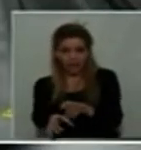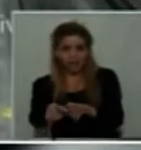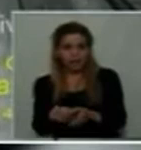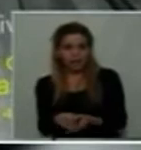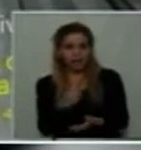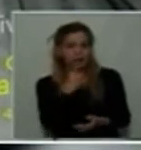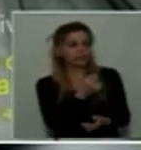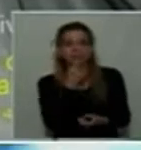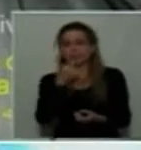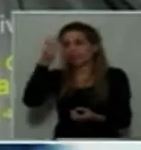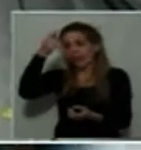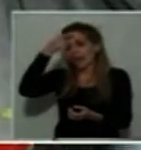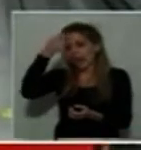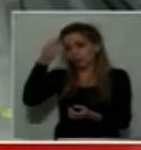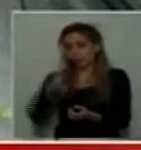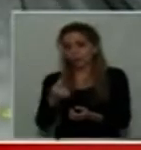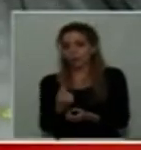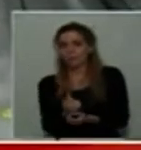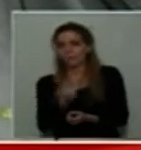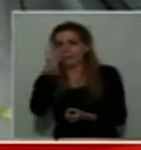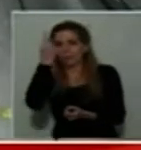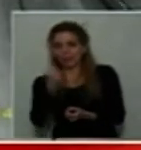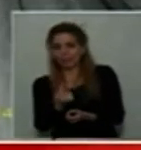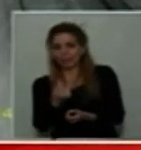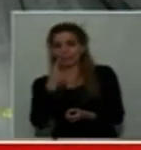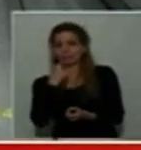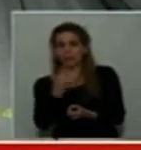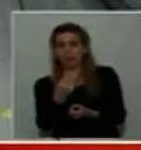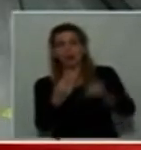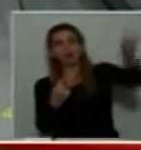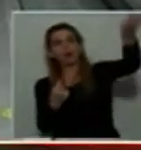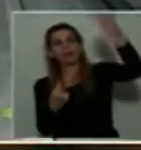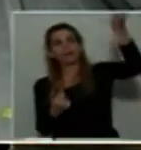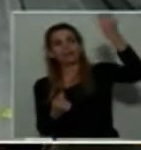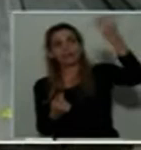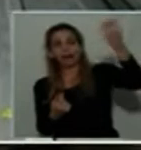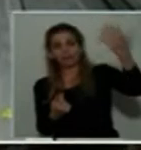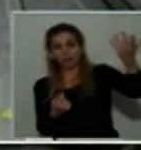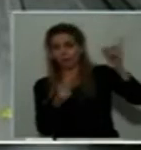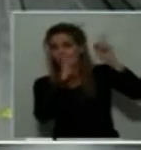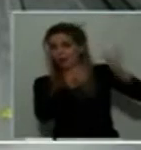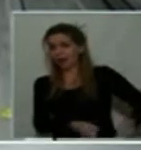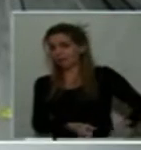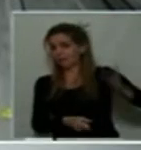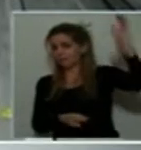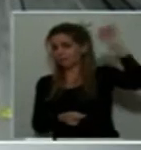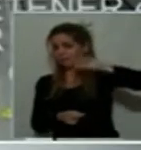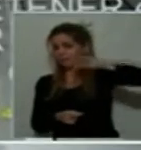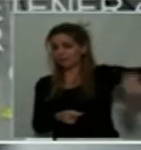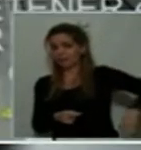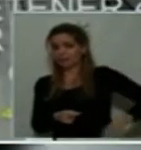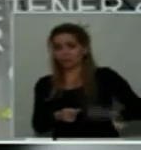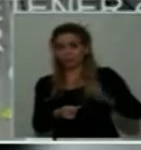al Motorman? Que ya ante la primera señal, la número... Una pregunta nada más, no es la crítica. Pero podemos criticar tranquilamente, no hay problema. Que ante la señal